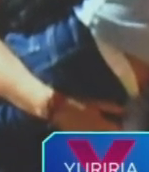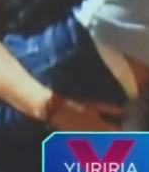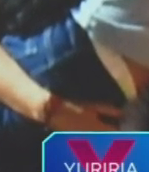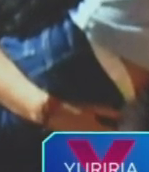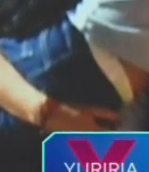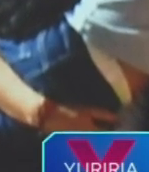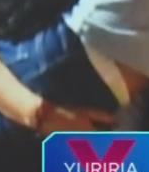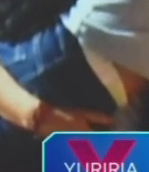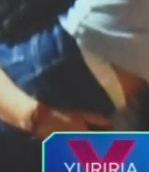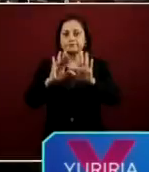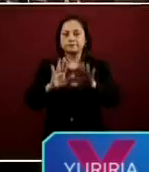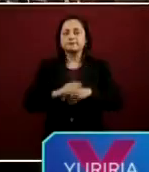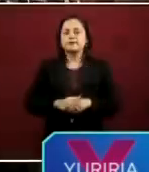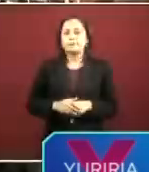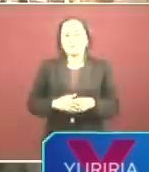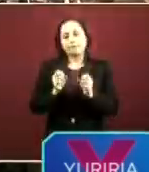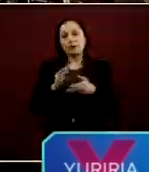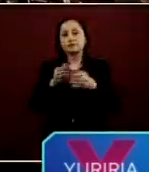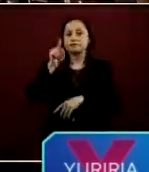Ovidio Guzmán.